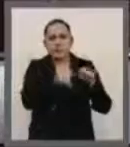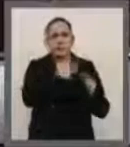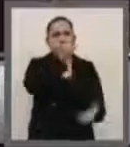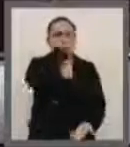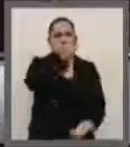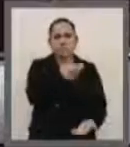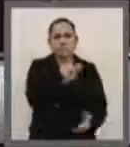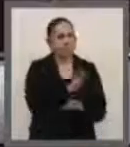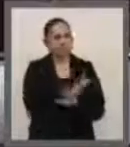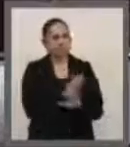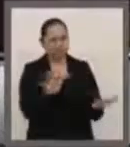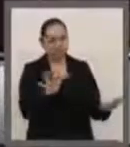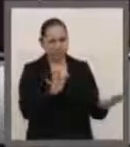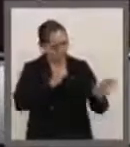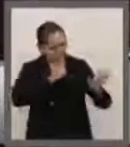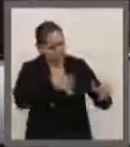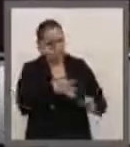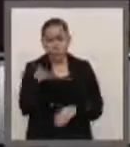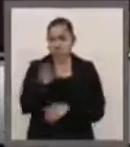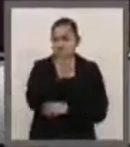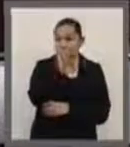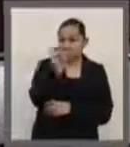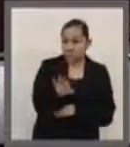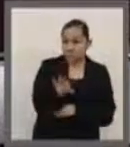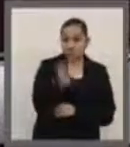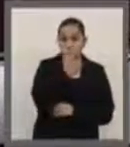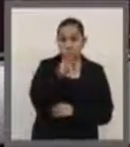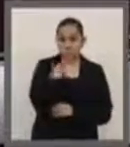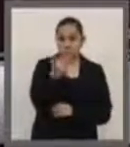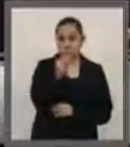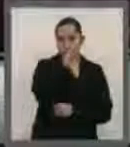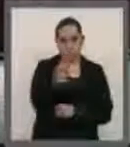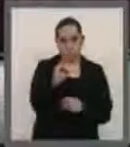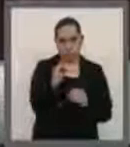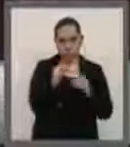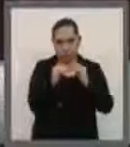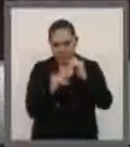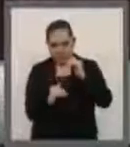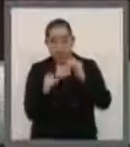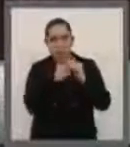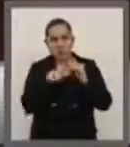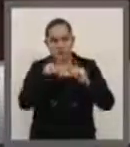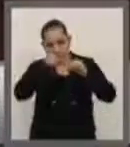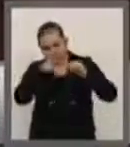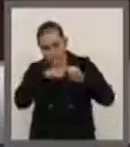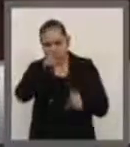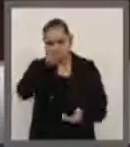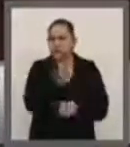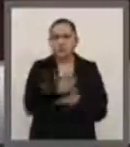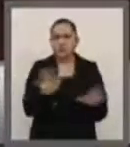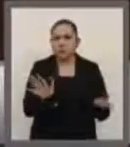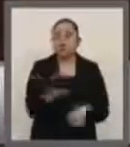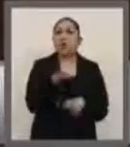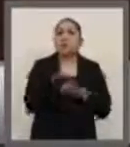el porcentaje asignado sea menor al 8%. La intención es hacer del presupuesto